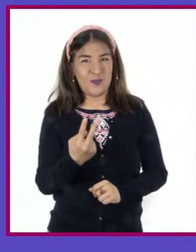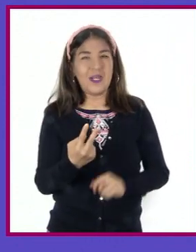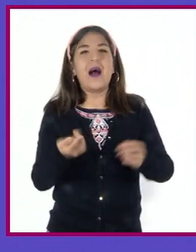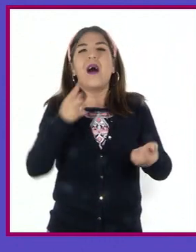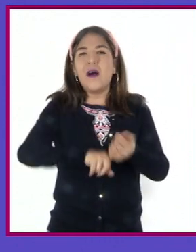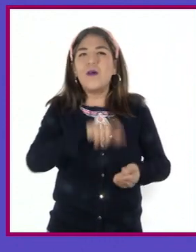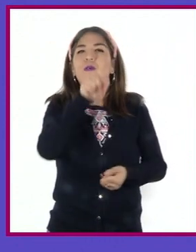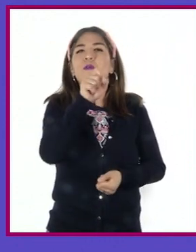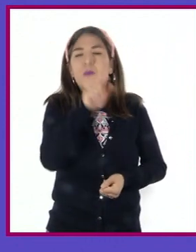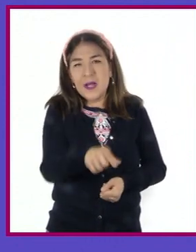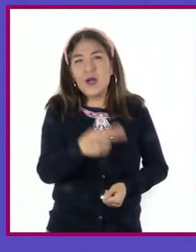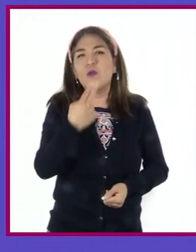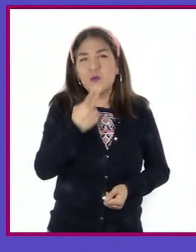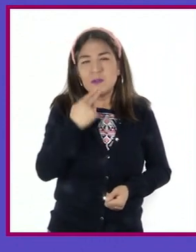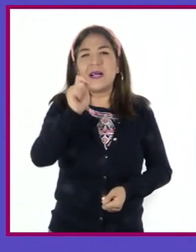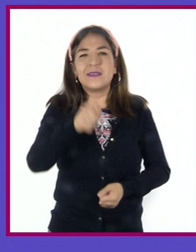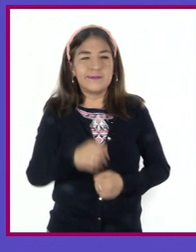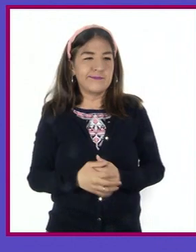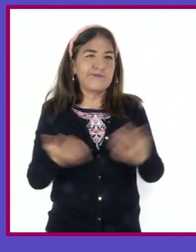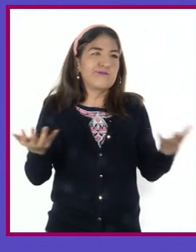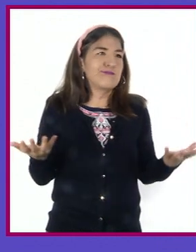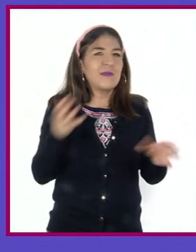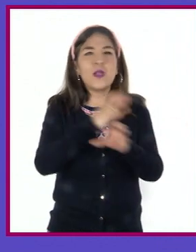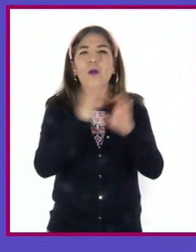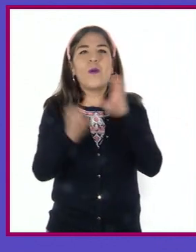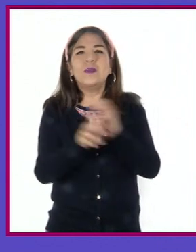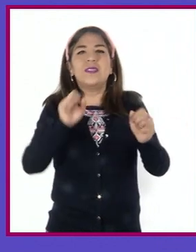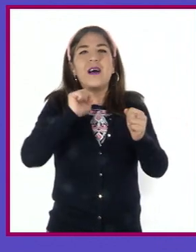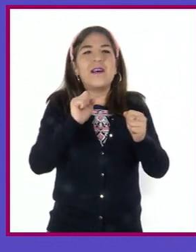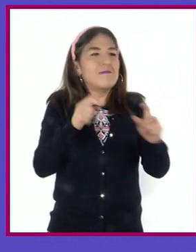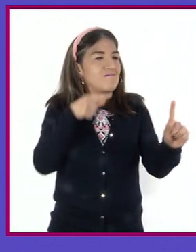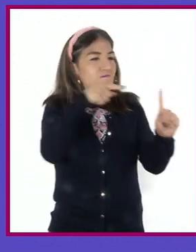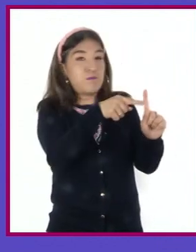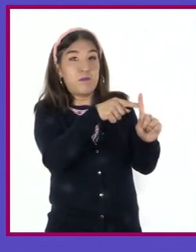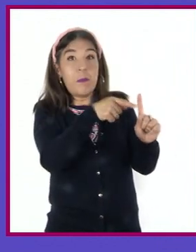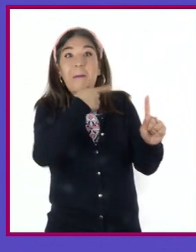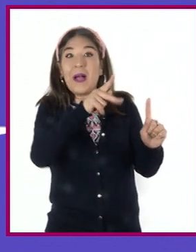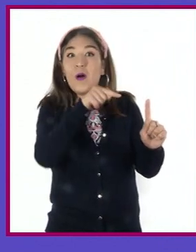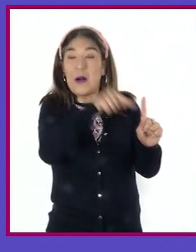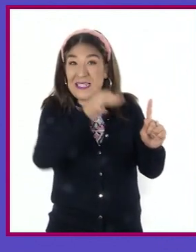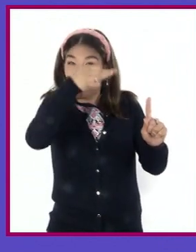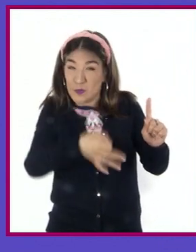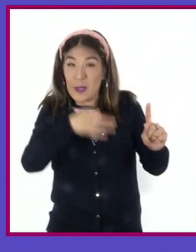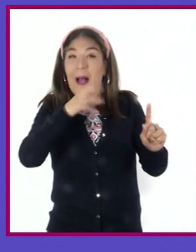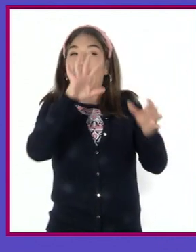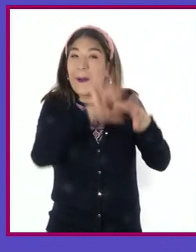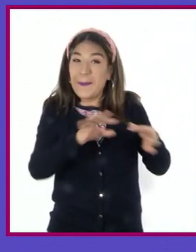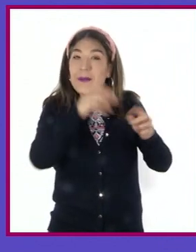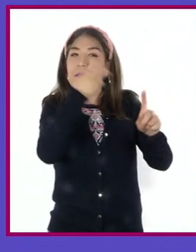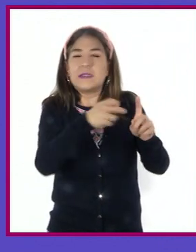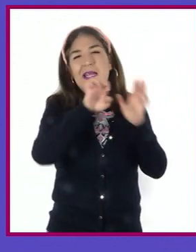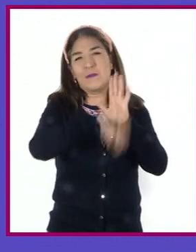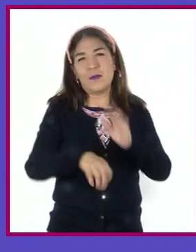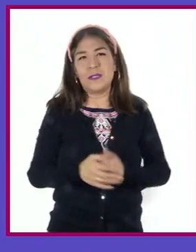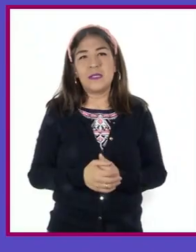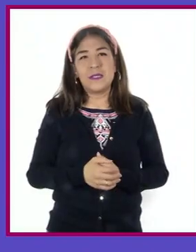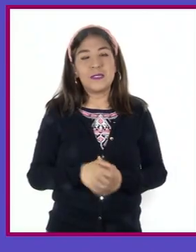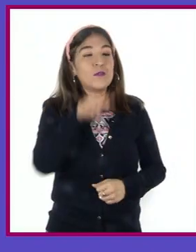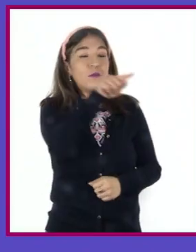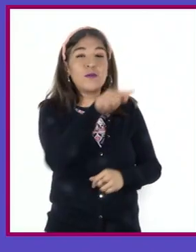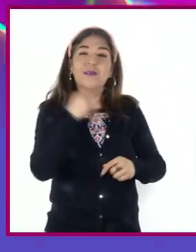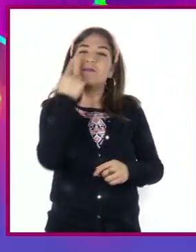característica está exagerando. Te amo tanto que soy una jirafa. Quiere decir que el